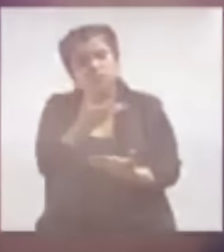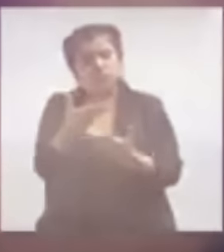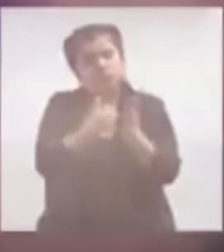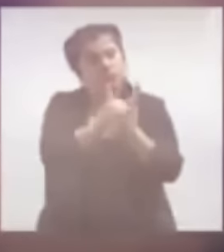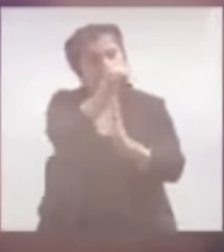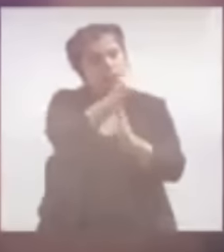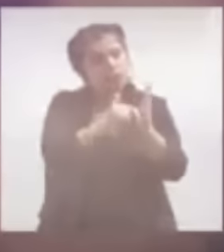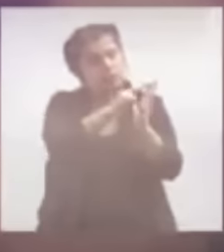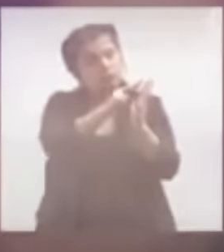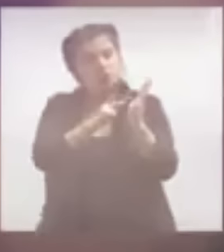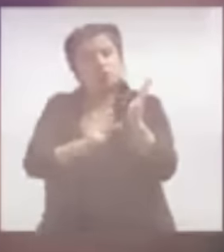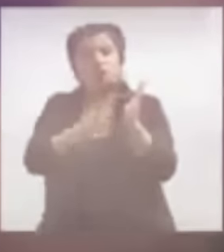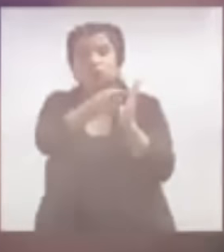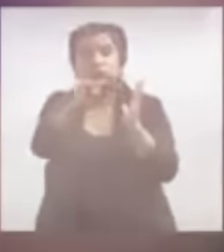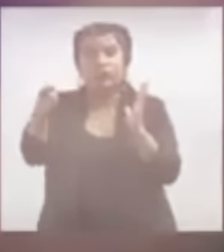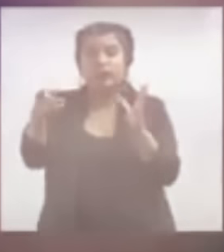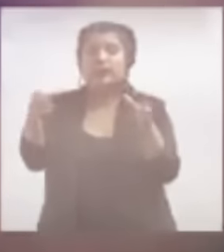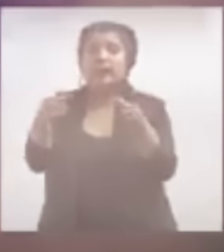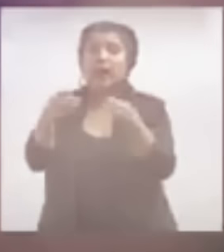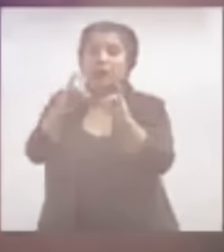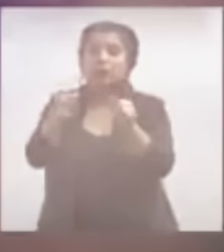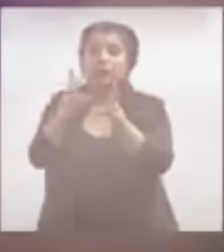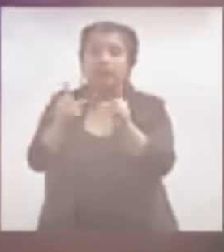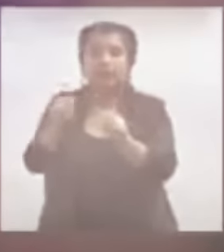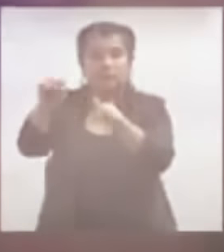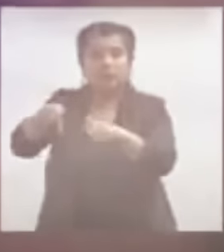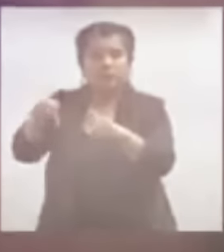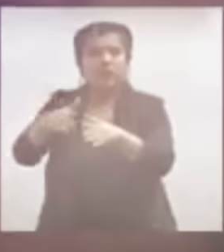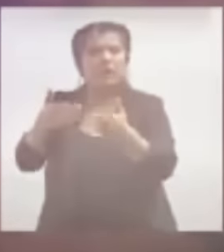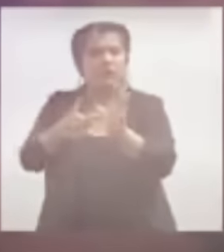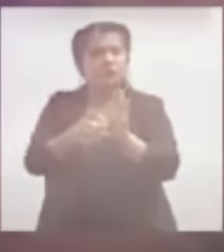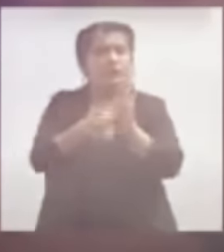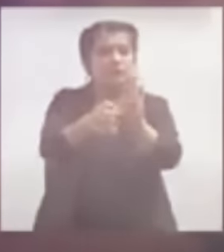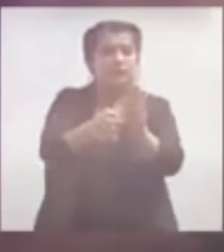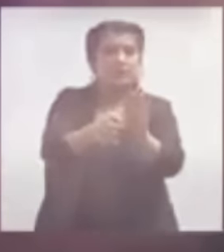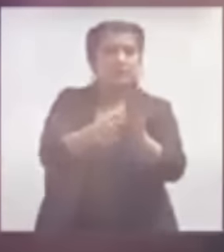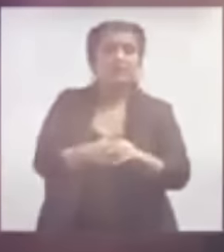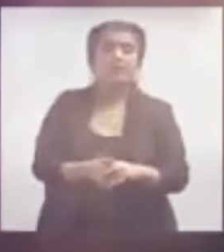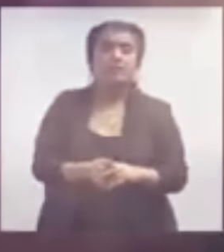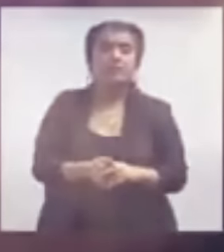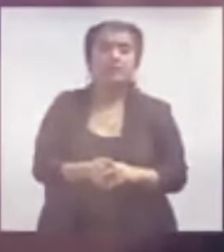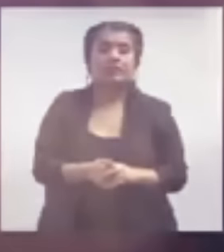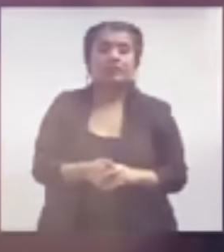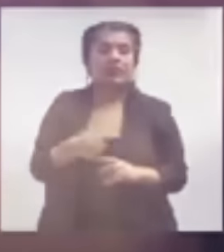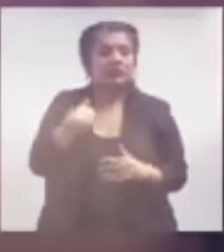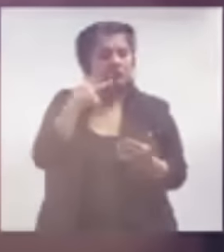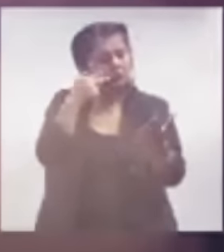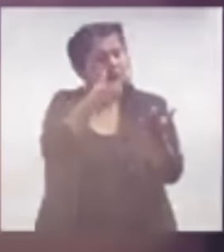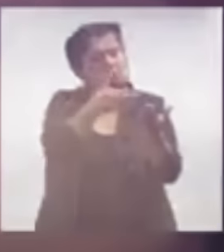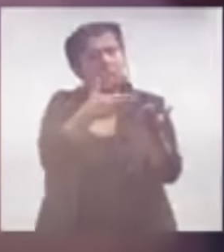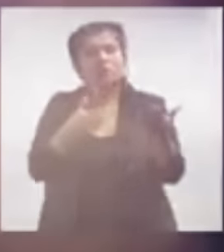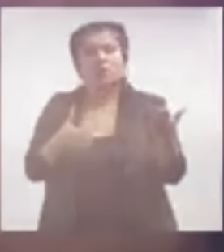agenda que usted y la comisión permanente nos proponen y no veo que se